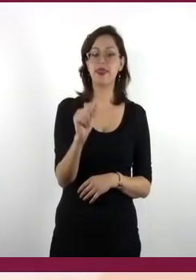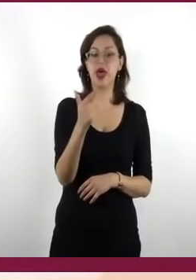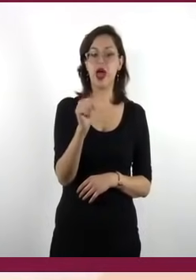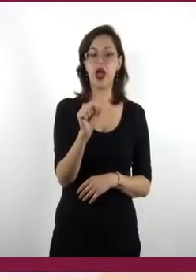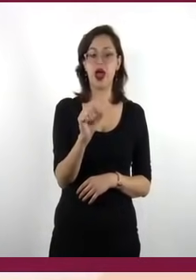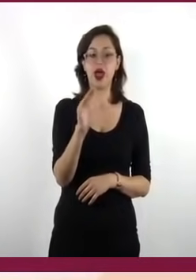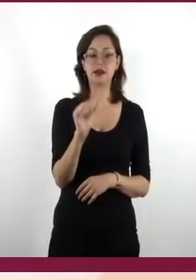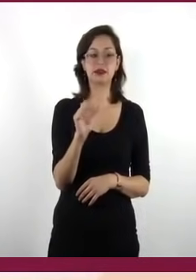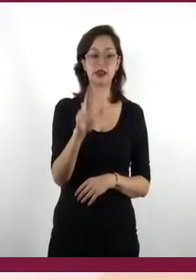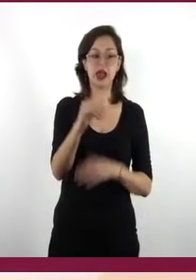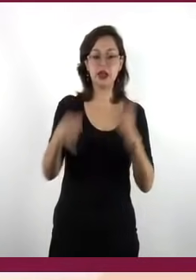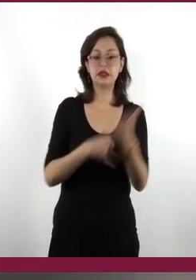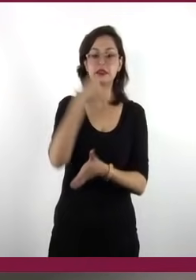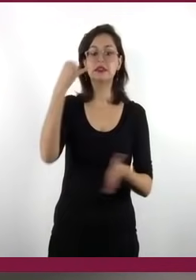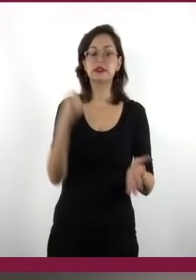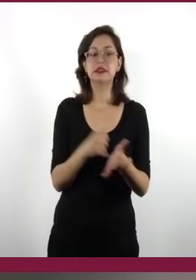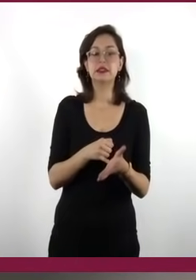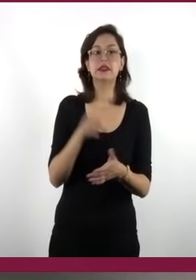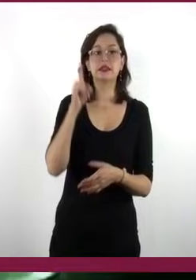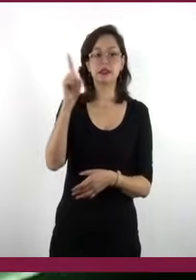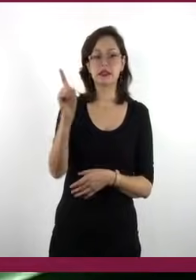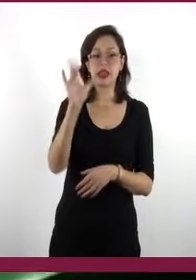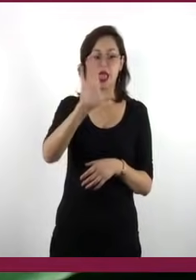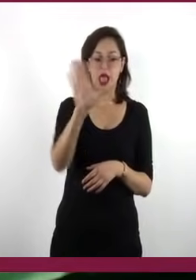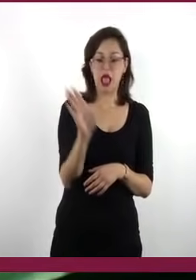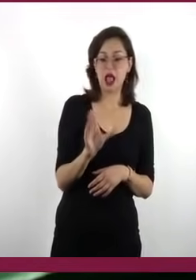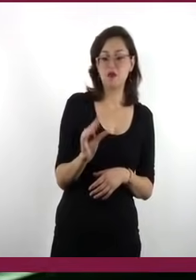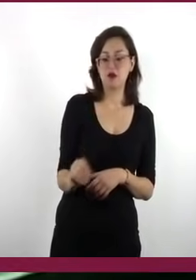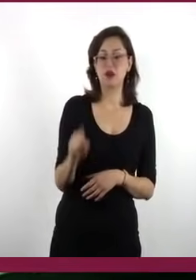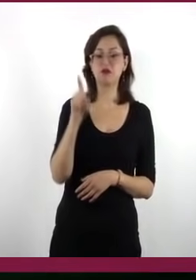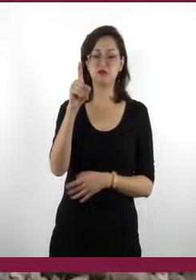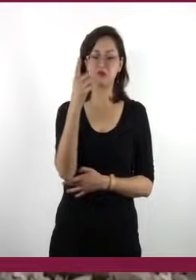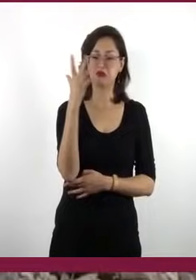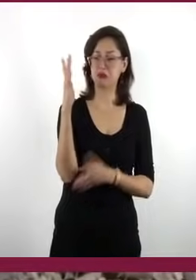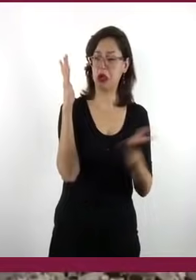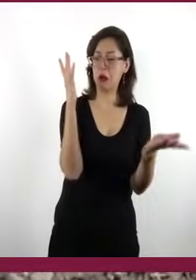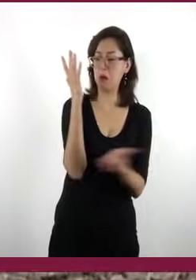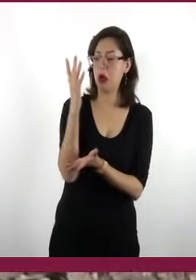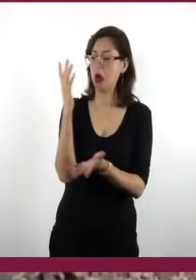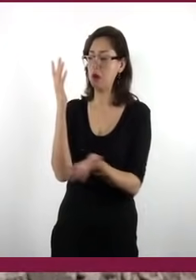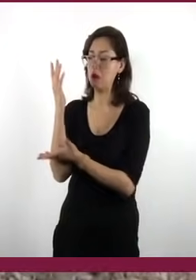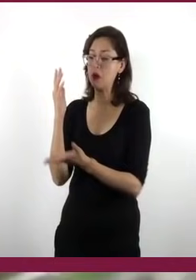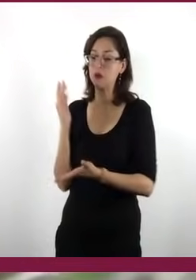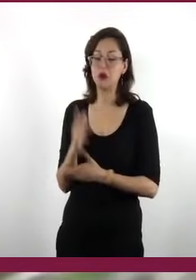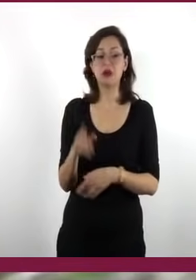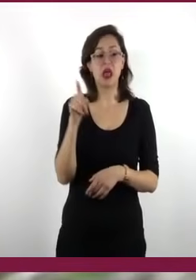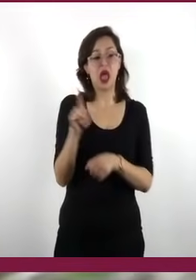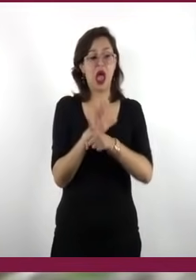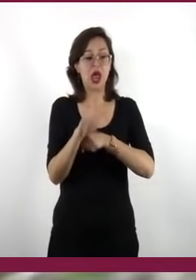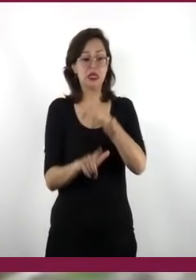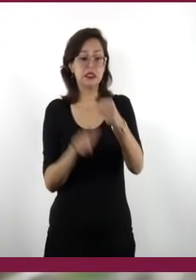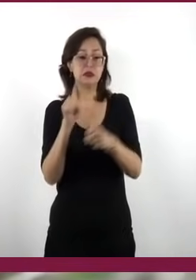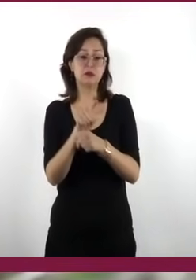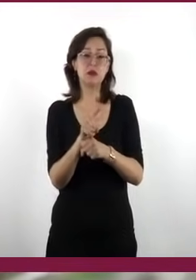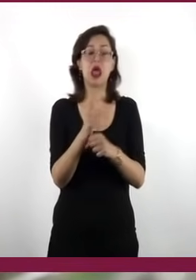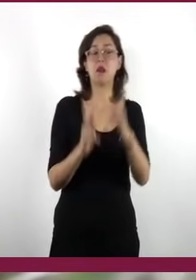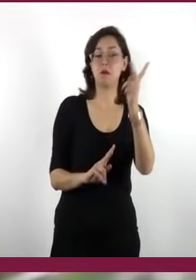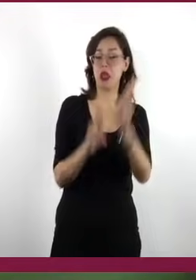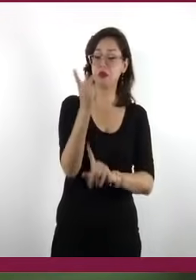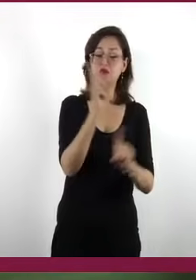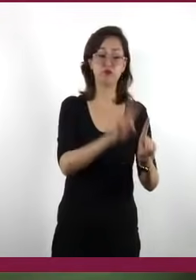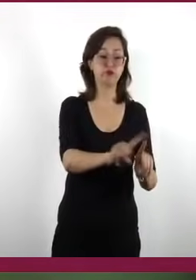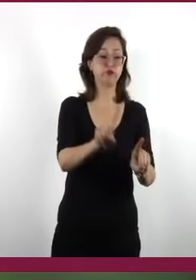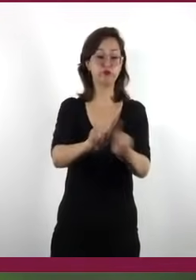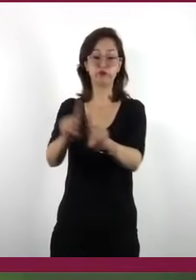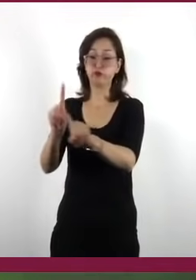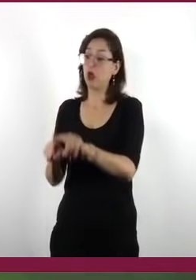una isla del sureste de África, habitada por una gran variedad de especies endémicas de flora y fauna. Es decir, que